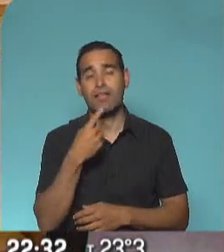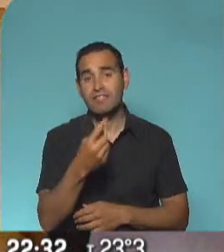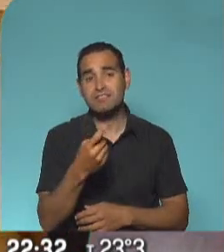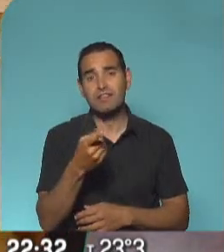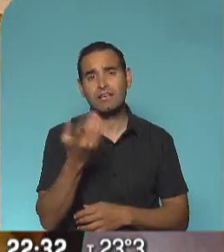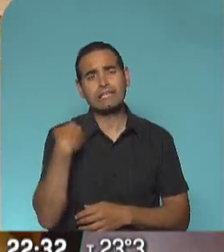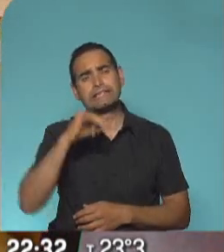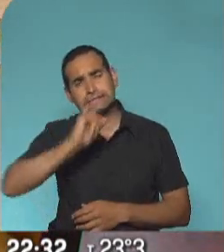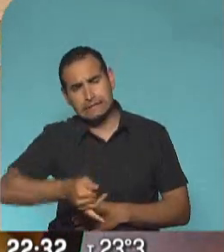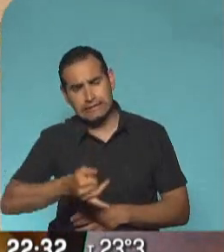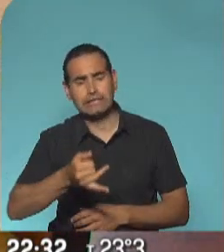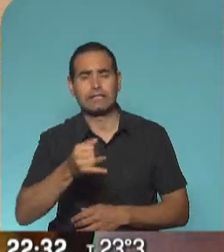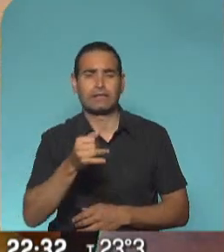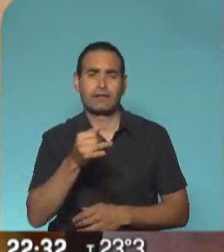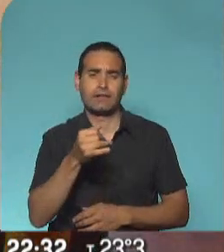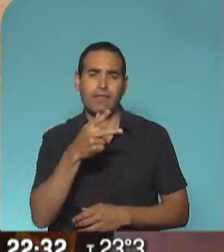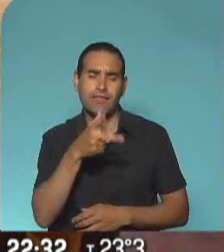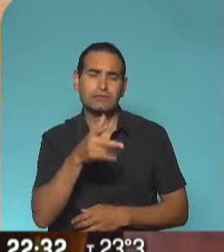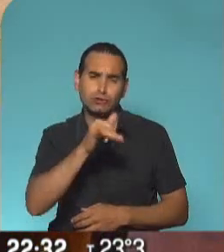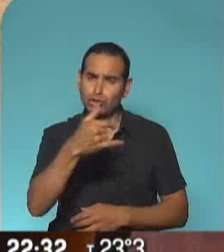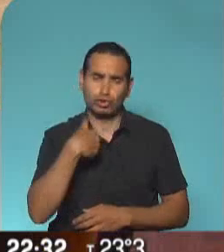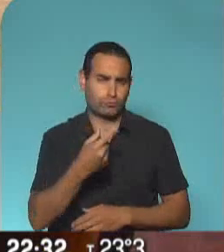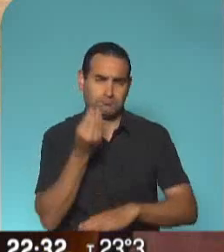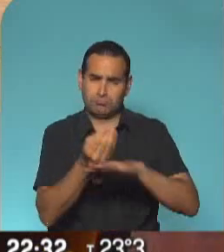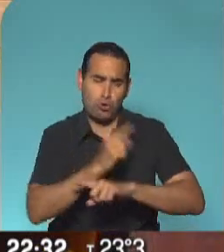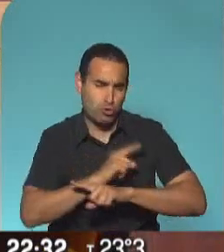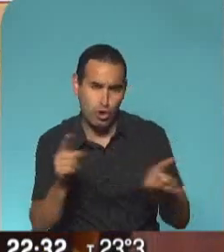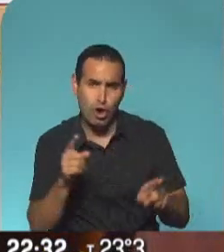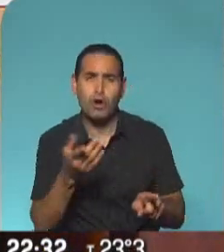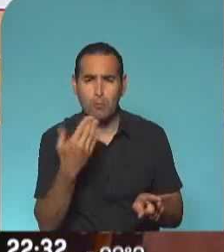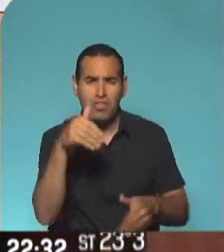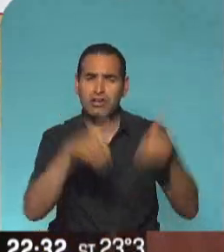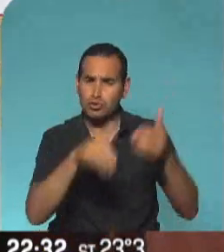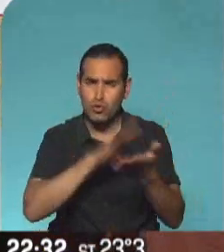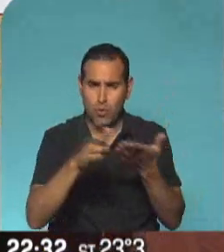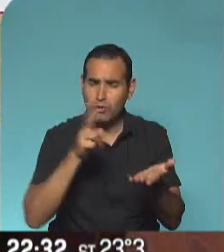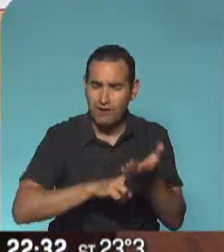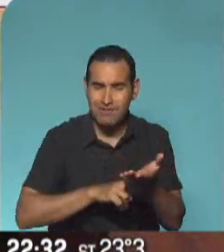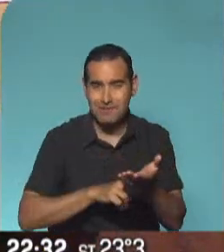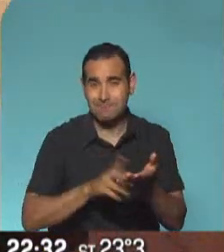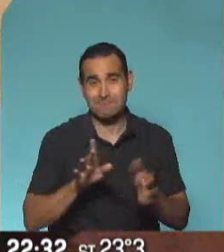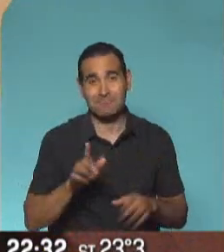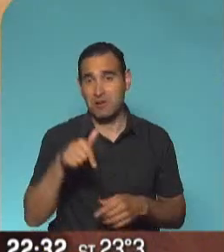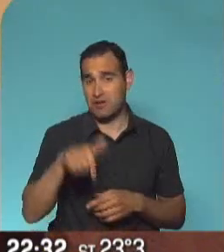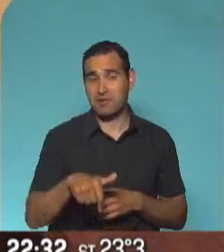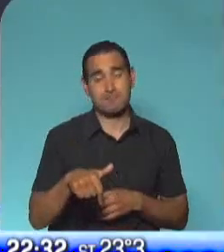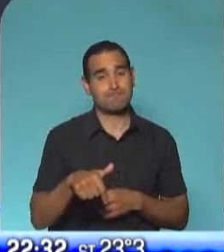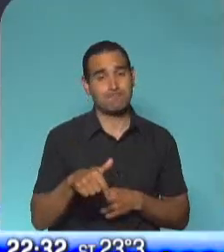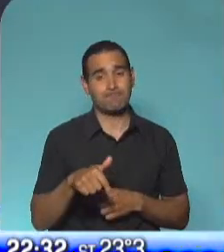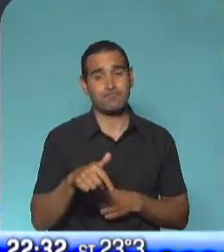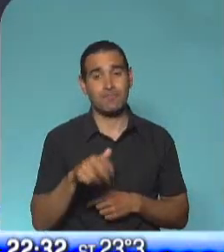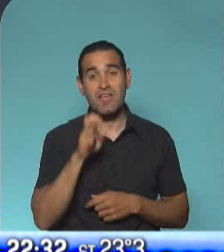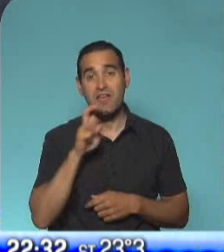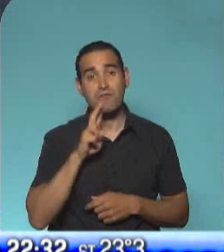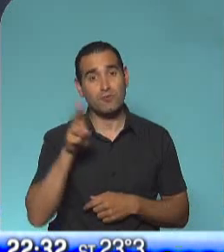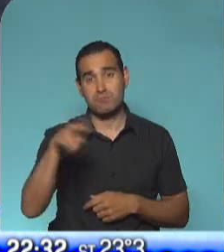que sí, que él se iba a salir, que él no iba a ser candidato, que se podía hacer una nueva elección, pero bueno, lo tenemos ahí en el